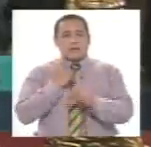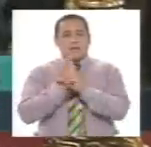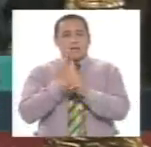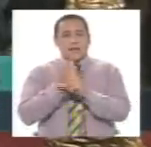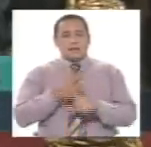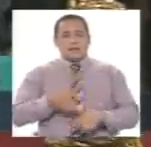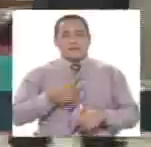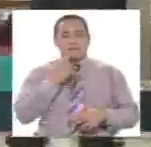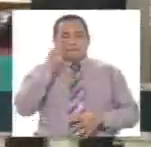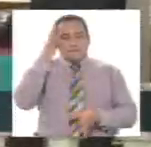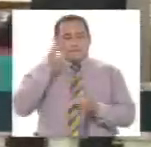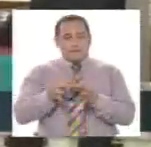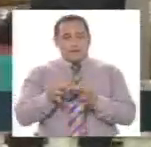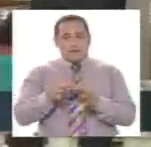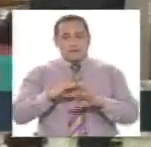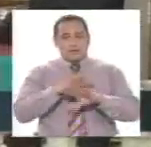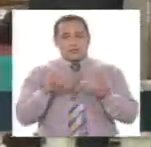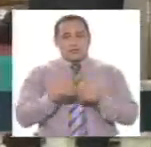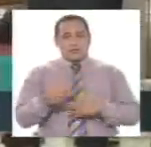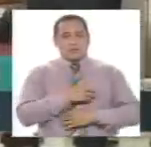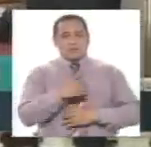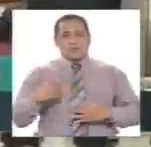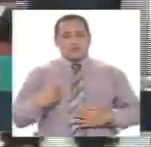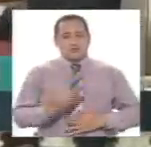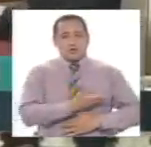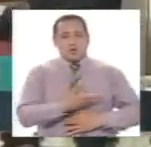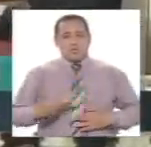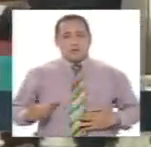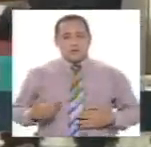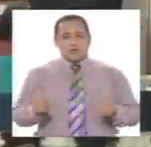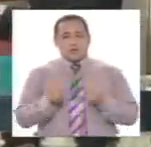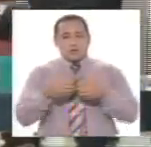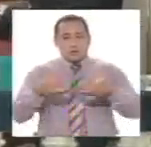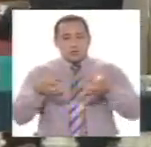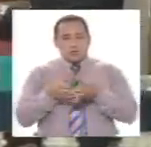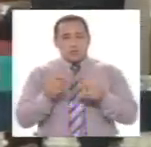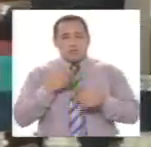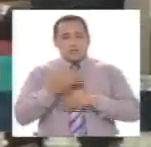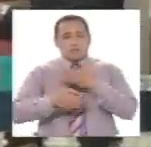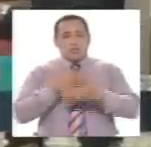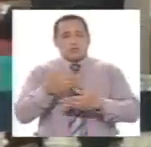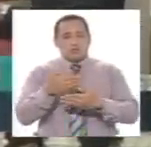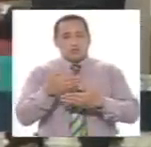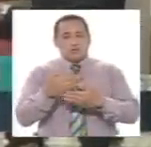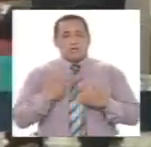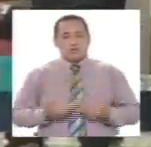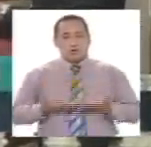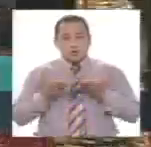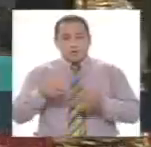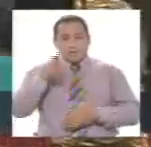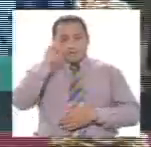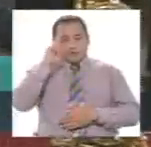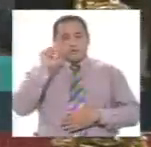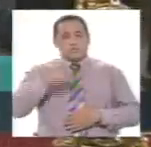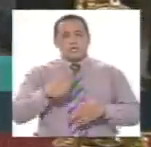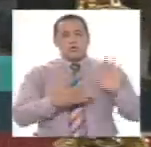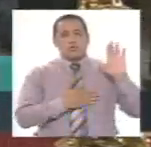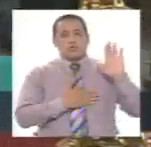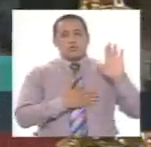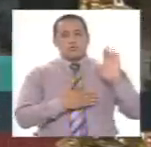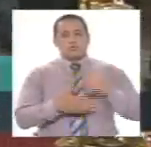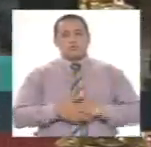y fielmente el cargo de ministro de Estado en el despacho de producción que os confío. Sí,